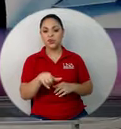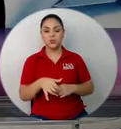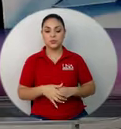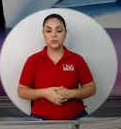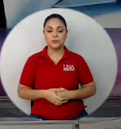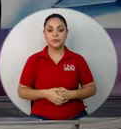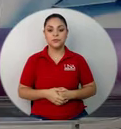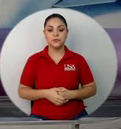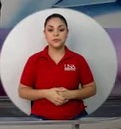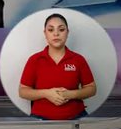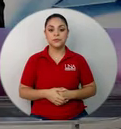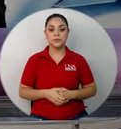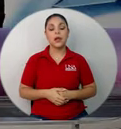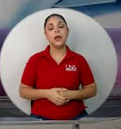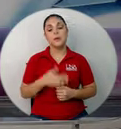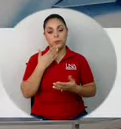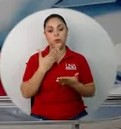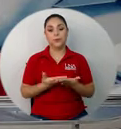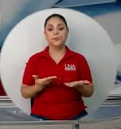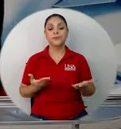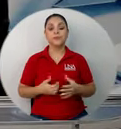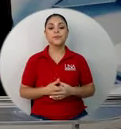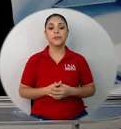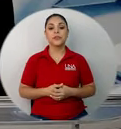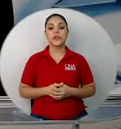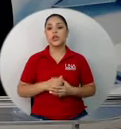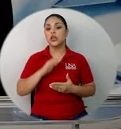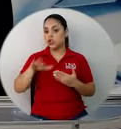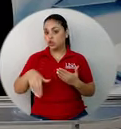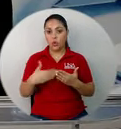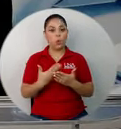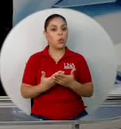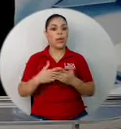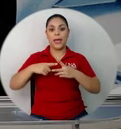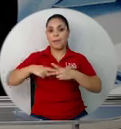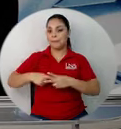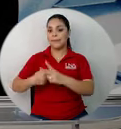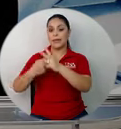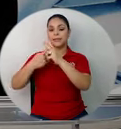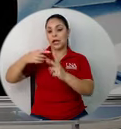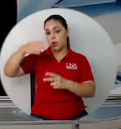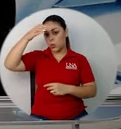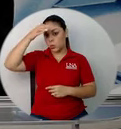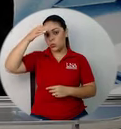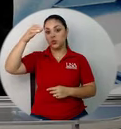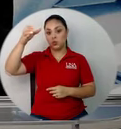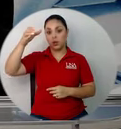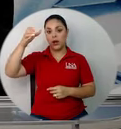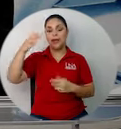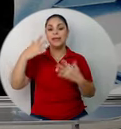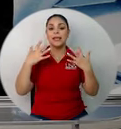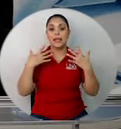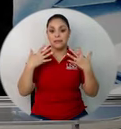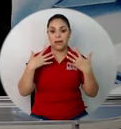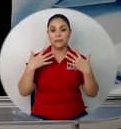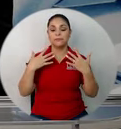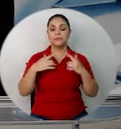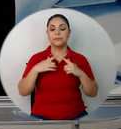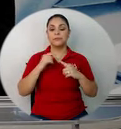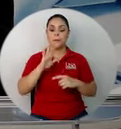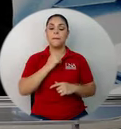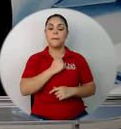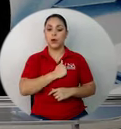ver. Decía, en una organización todo parte de cultura y clima, y la cultura y el clima,